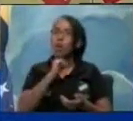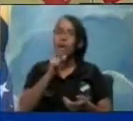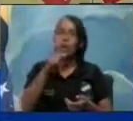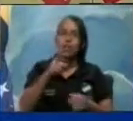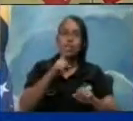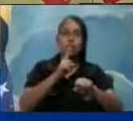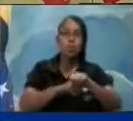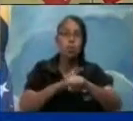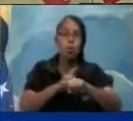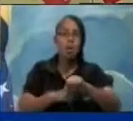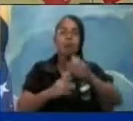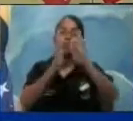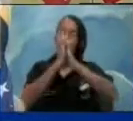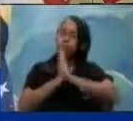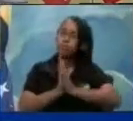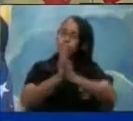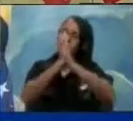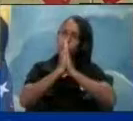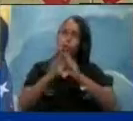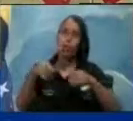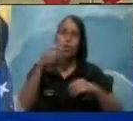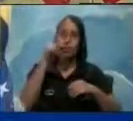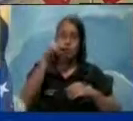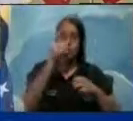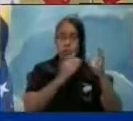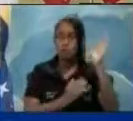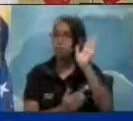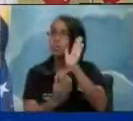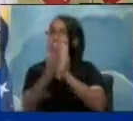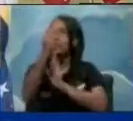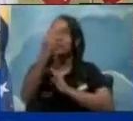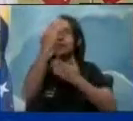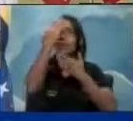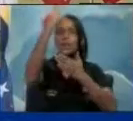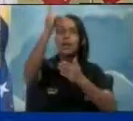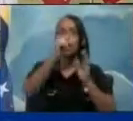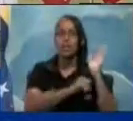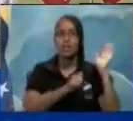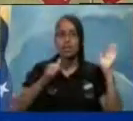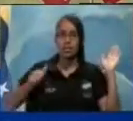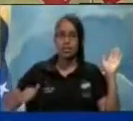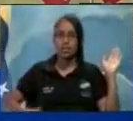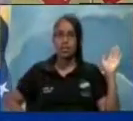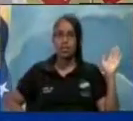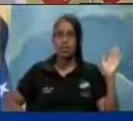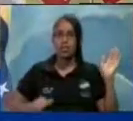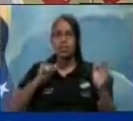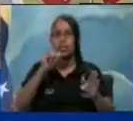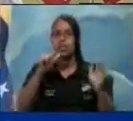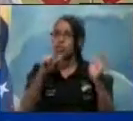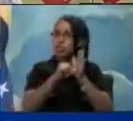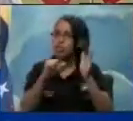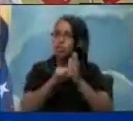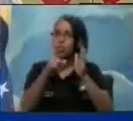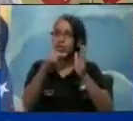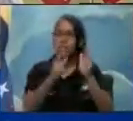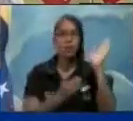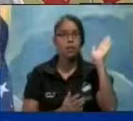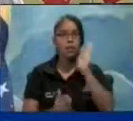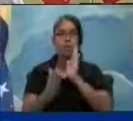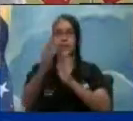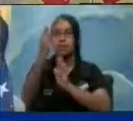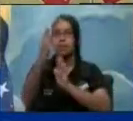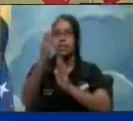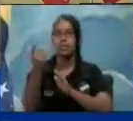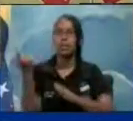de oración? ¿Cuándo es que tú te presentas delante del Señor? ¿Y dónde te presentas?